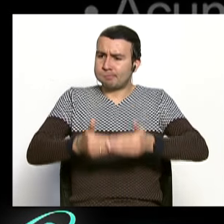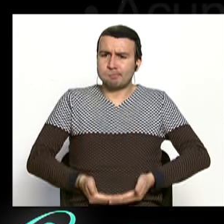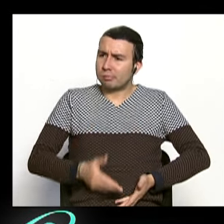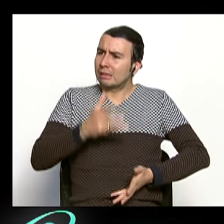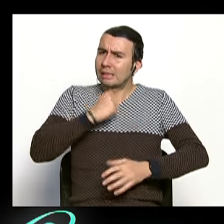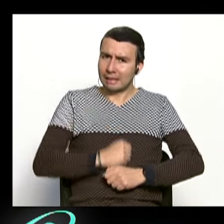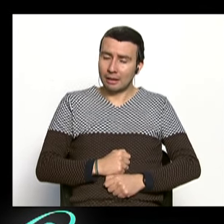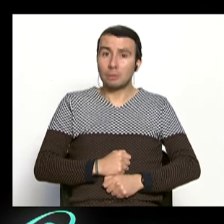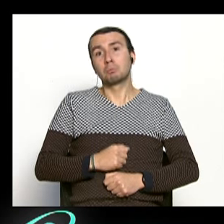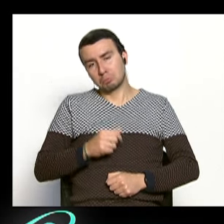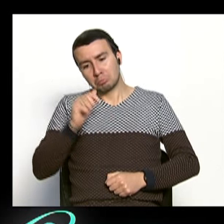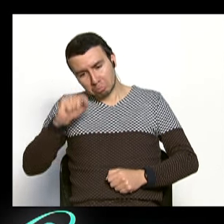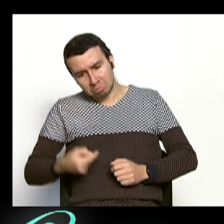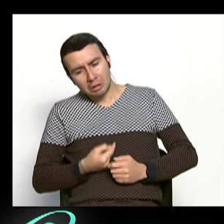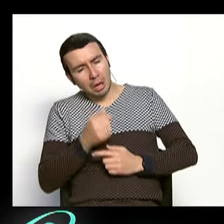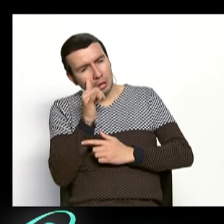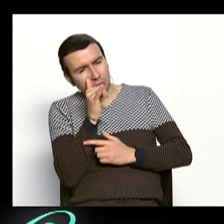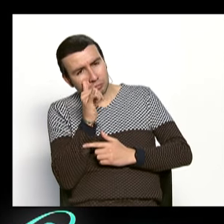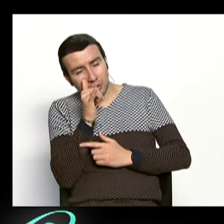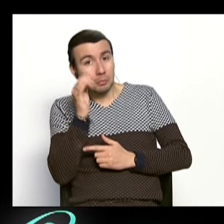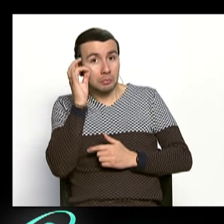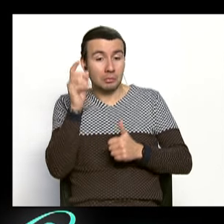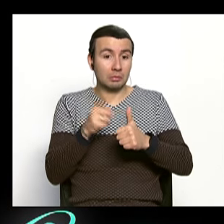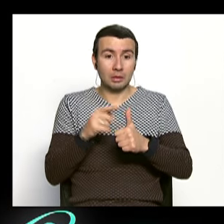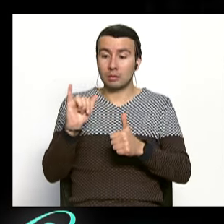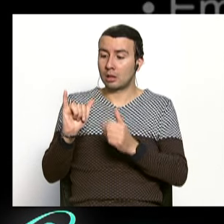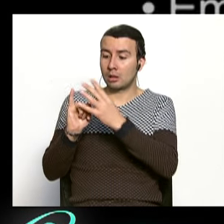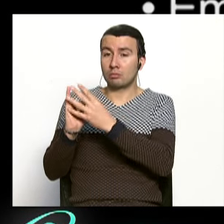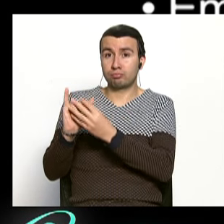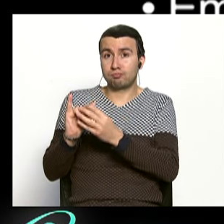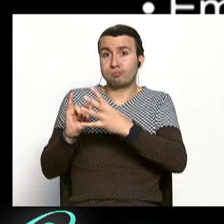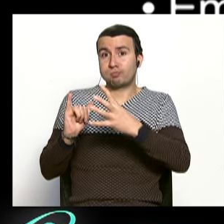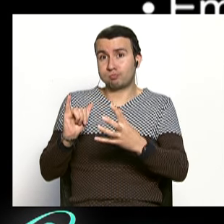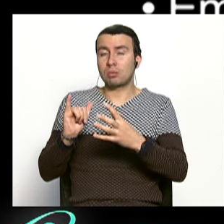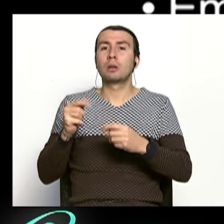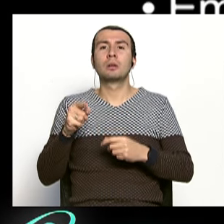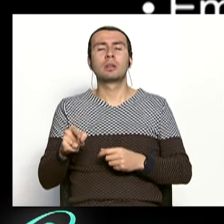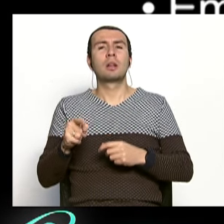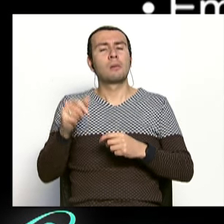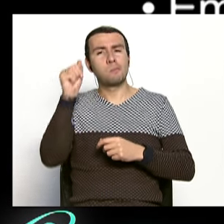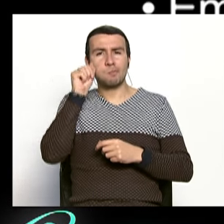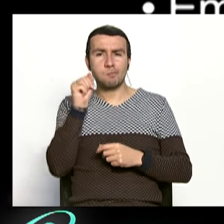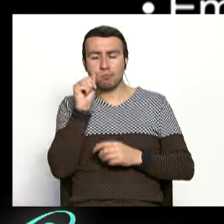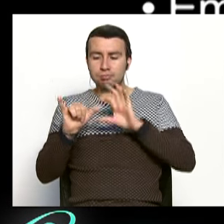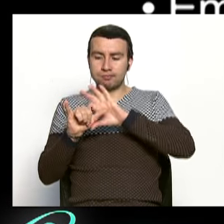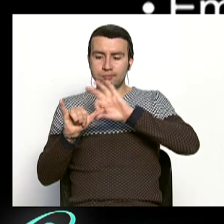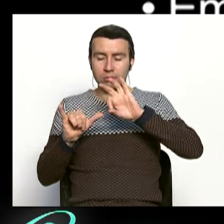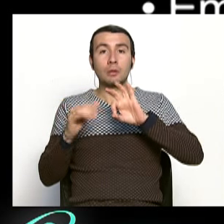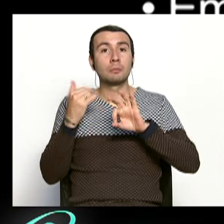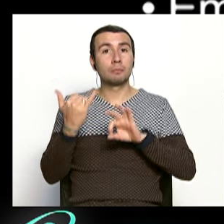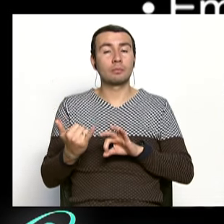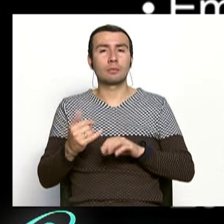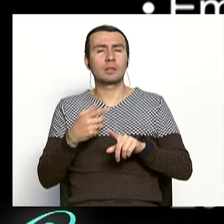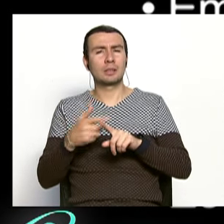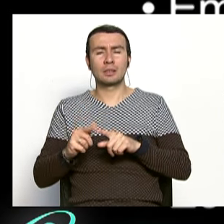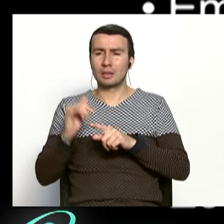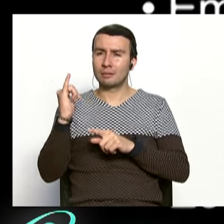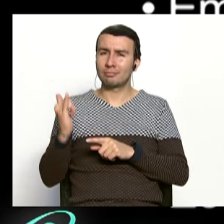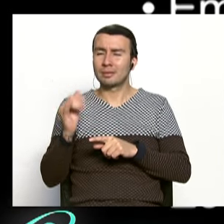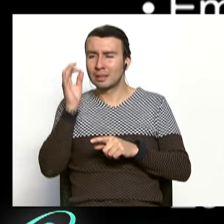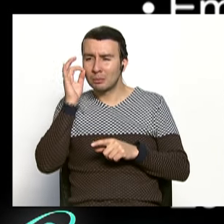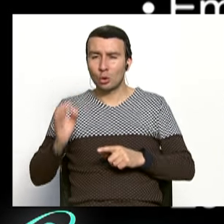embarazada esto se puede deber a endometriosis embarazo tubárico tumor o quiste de ovario escarificación